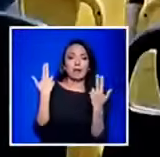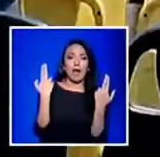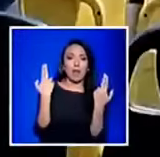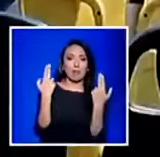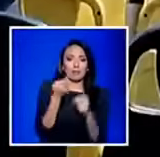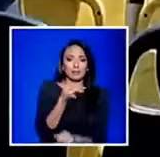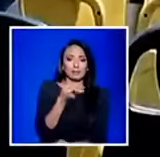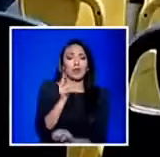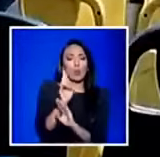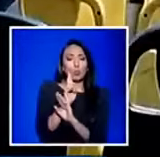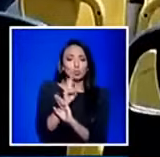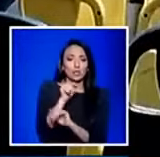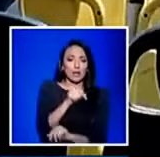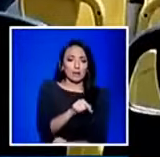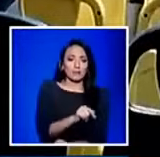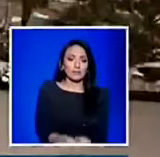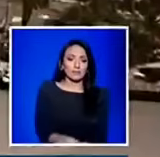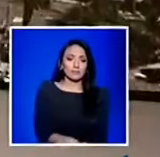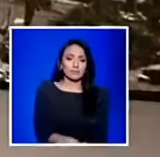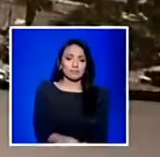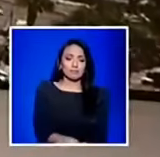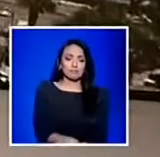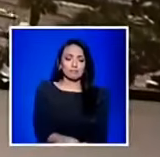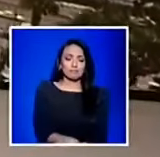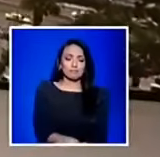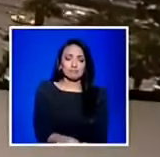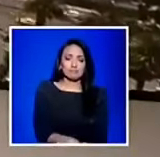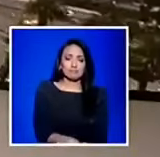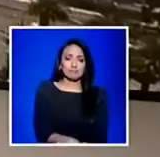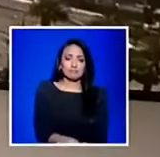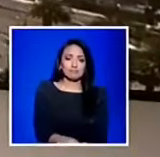armas usadas en el crimen.